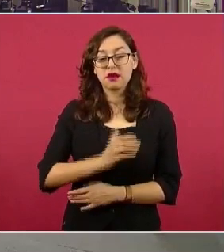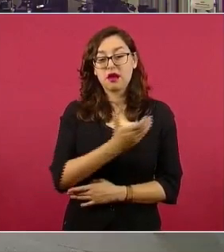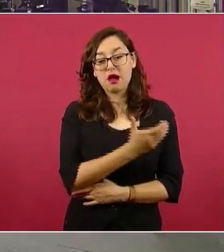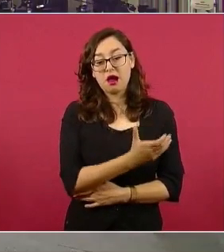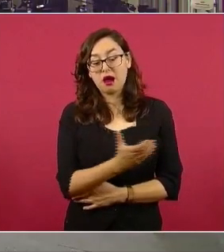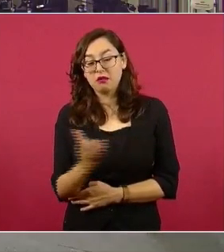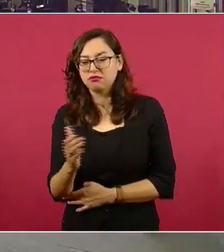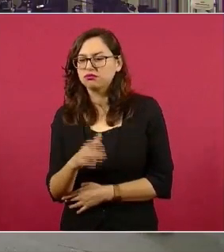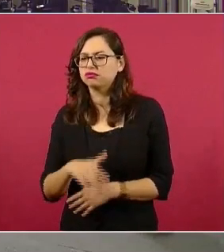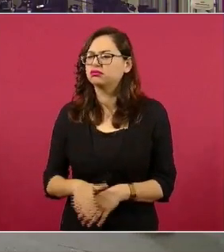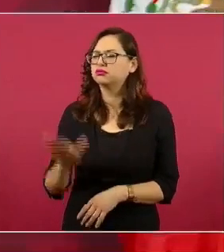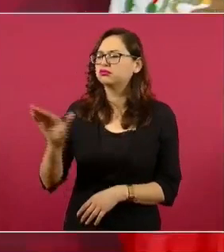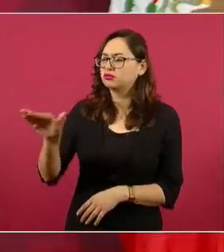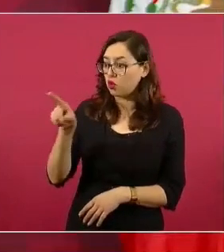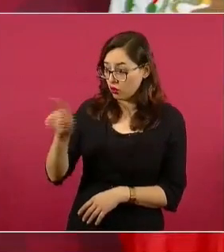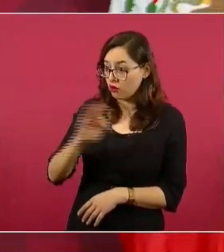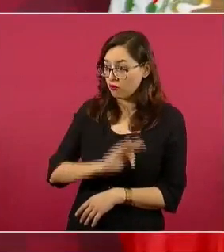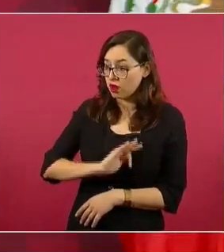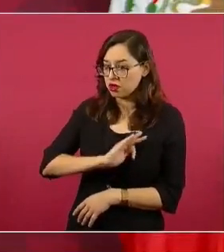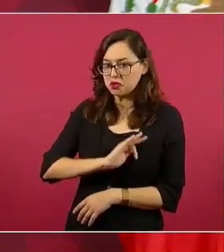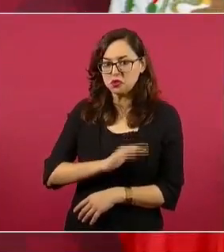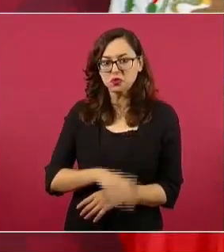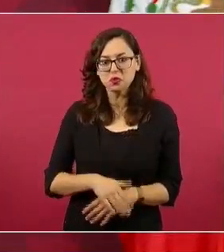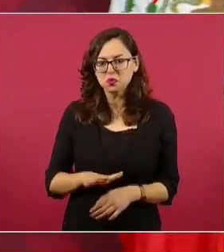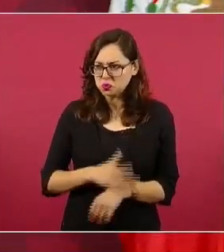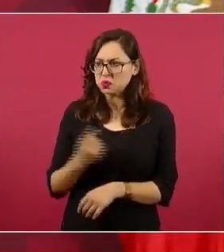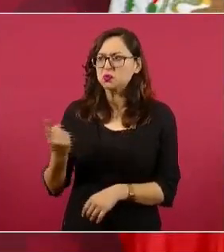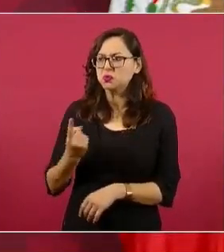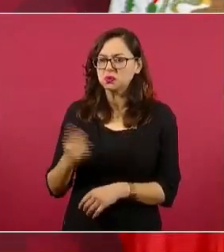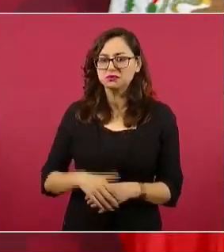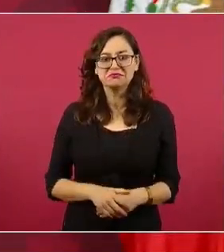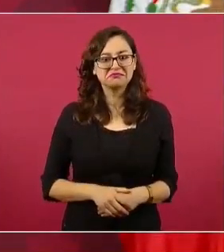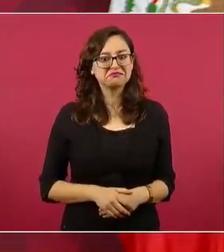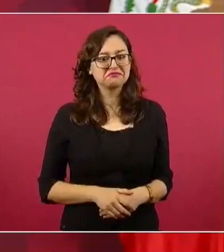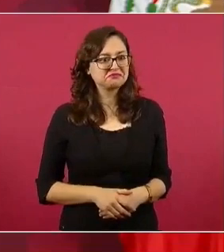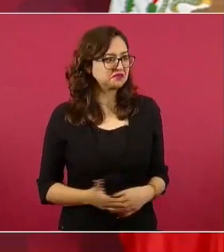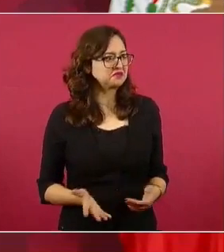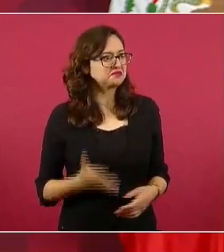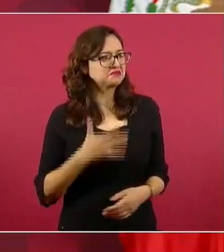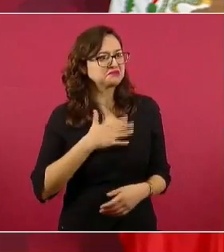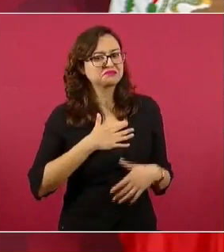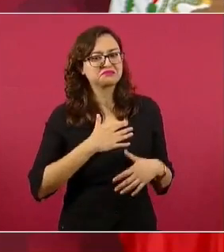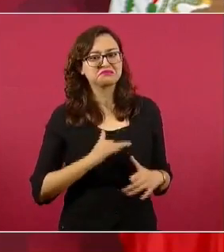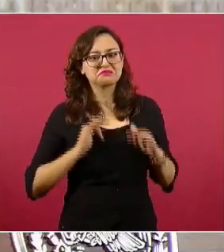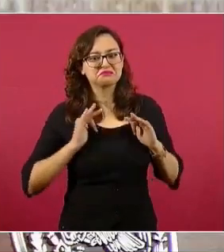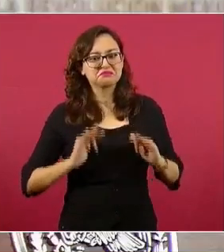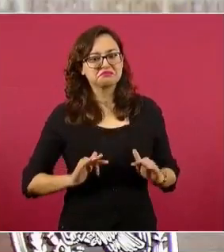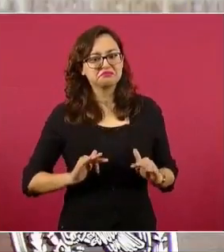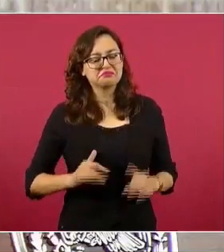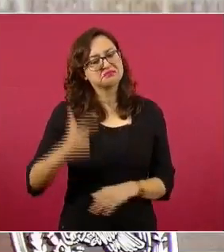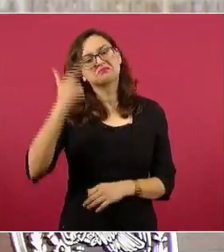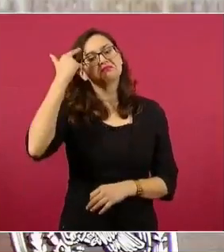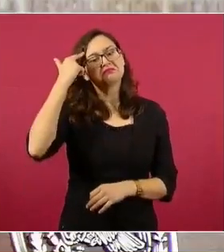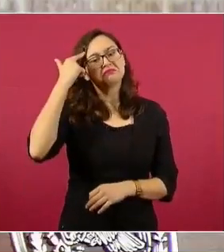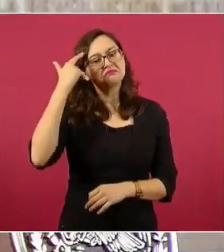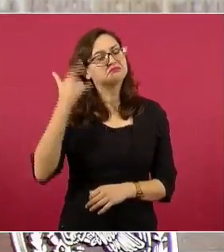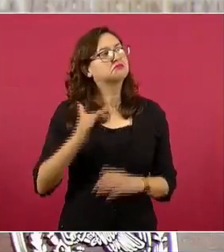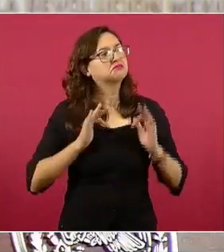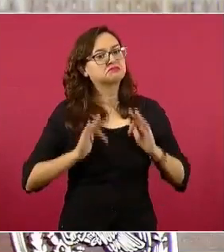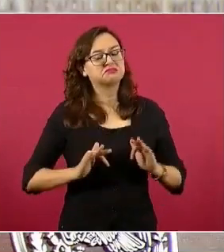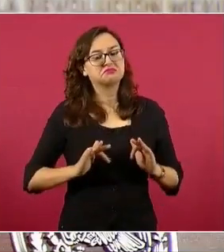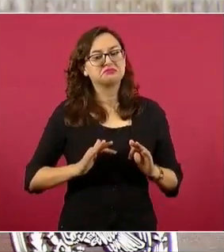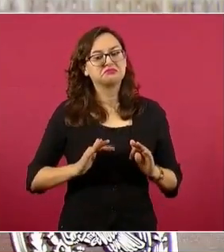Y le preguntaron que por qué era feliz. Es porque estoy bien conmigo mismo, estoy bien con